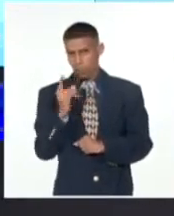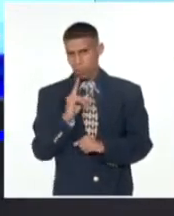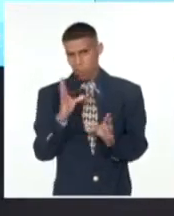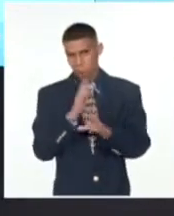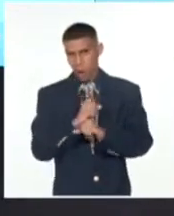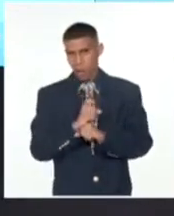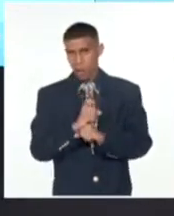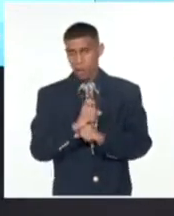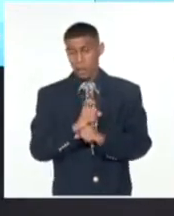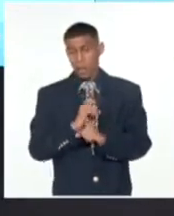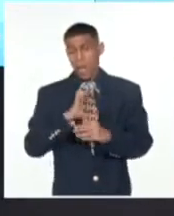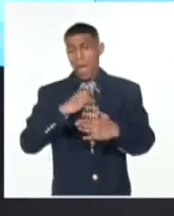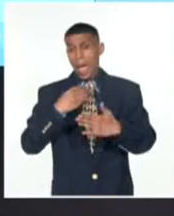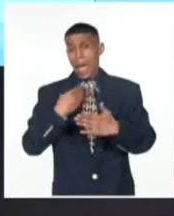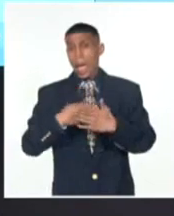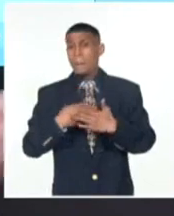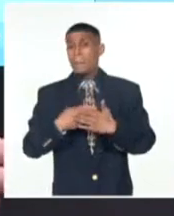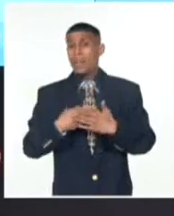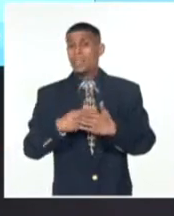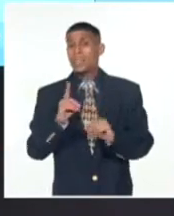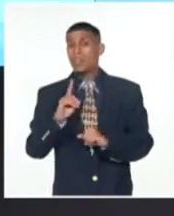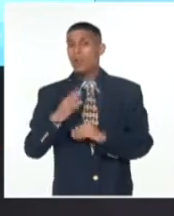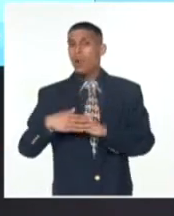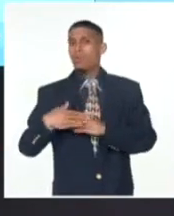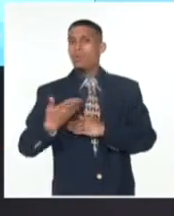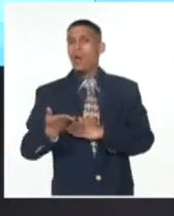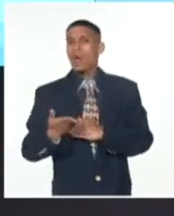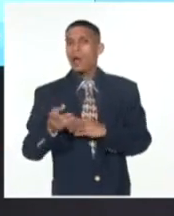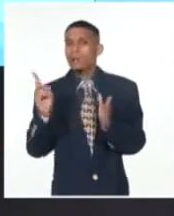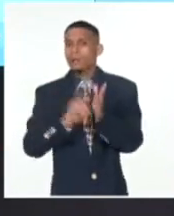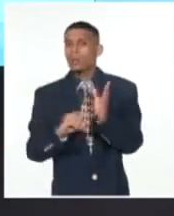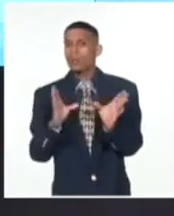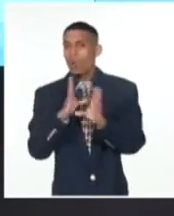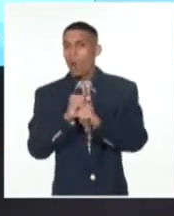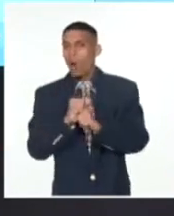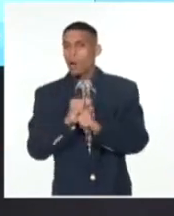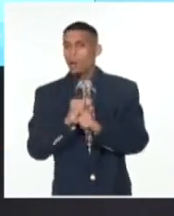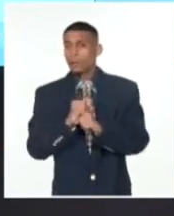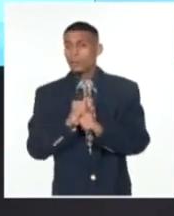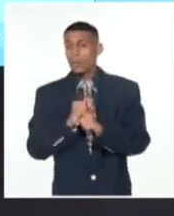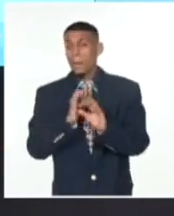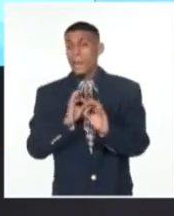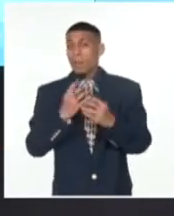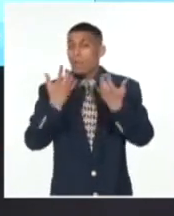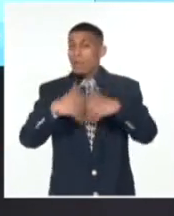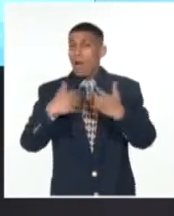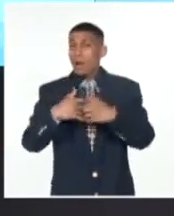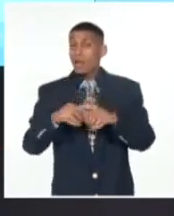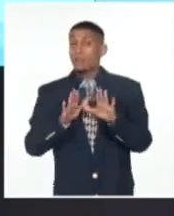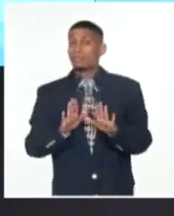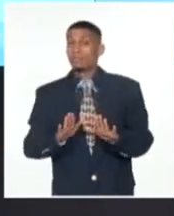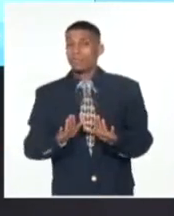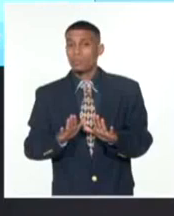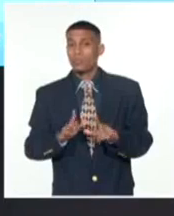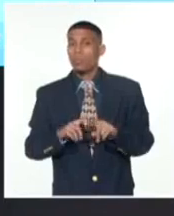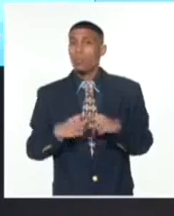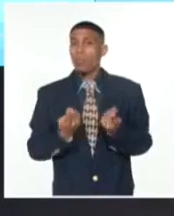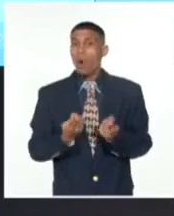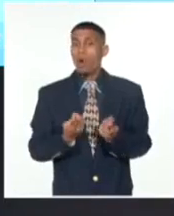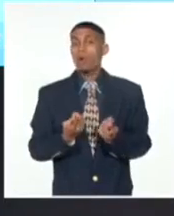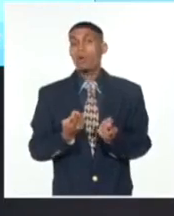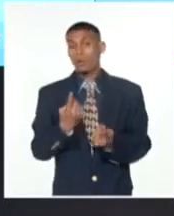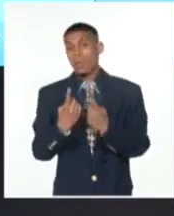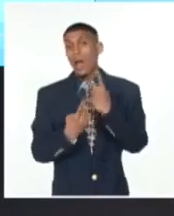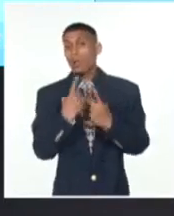máquina paró, es decir, no salió de manera imprevista, la máquina se detuvo a partir del comportamiento normal de uno de los